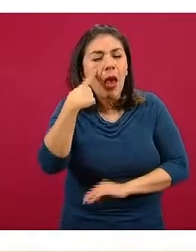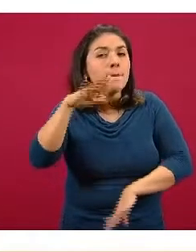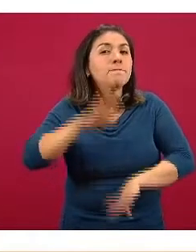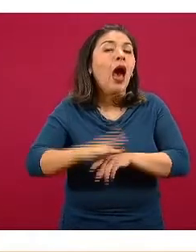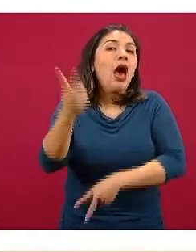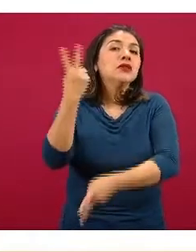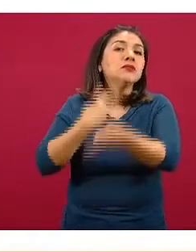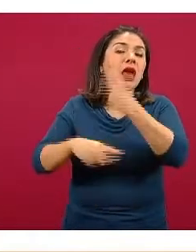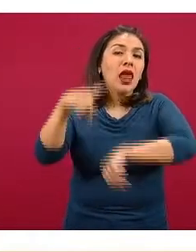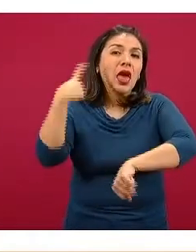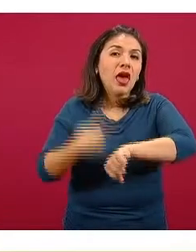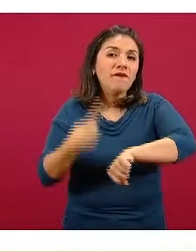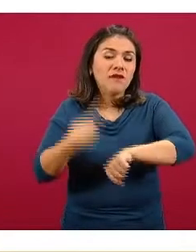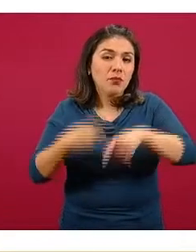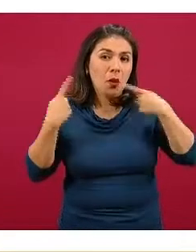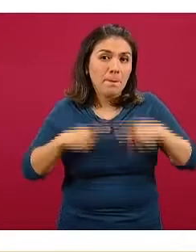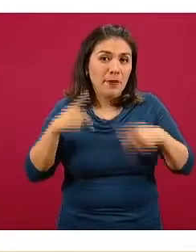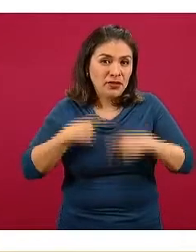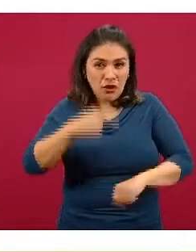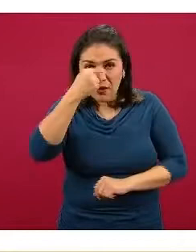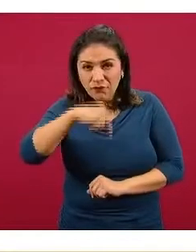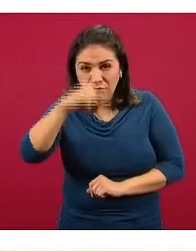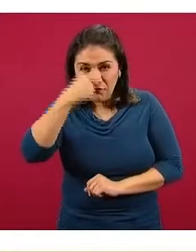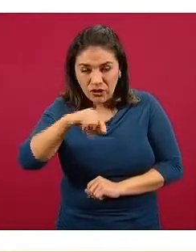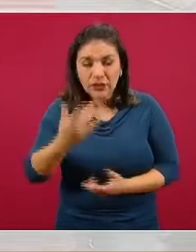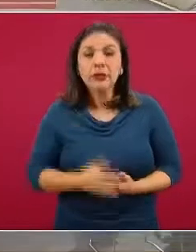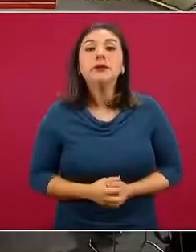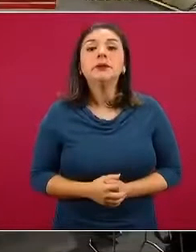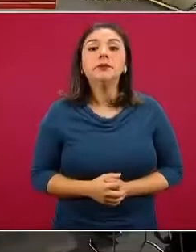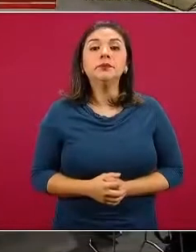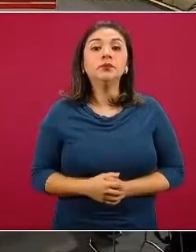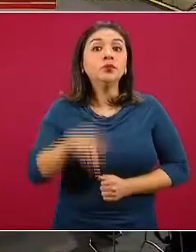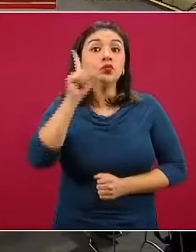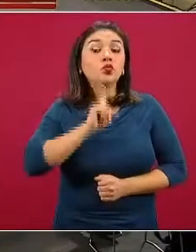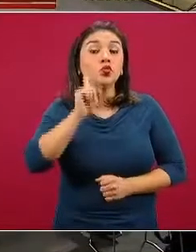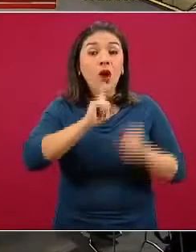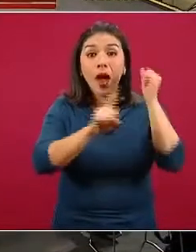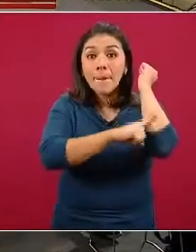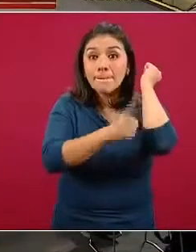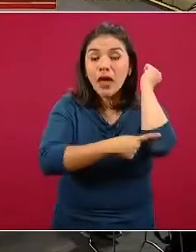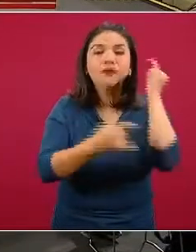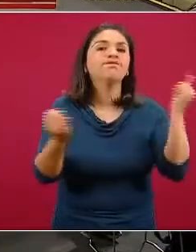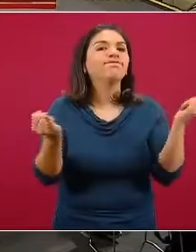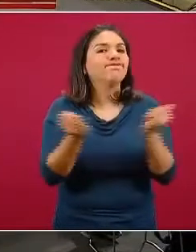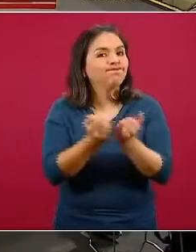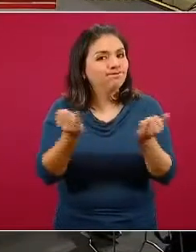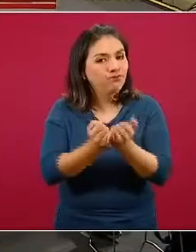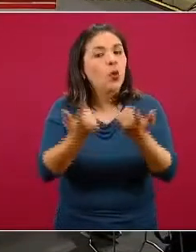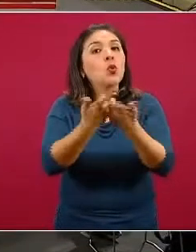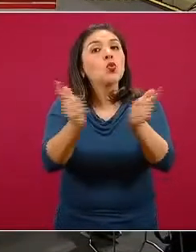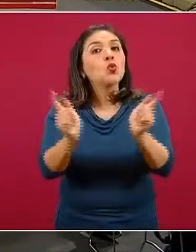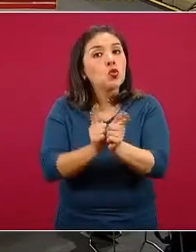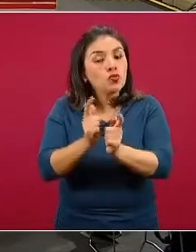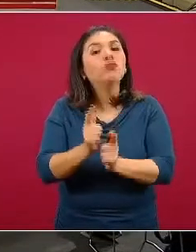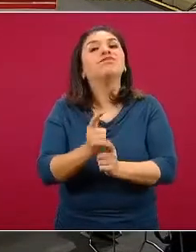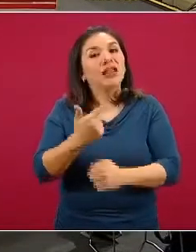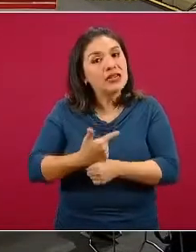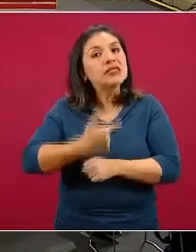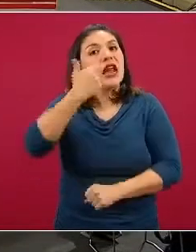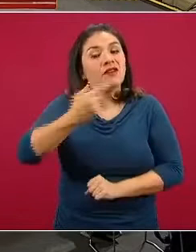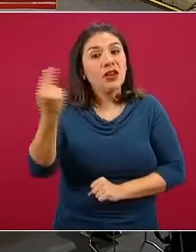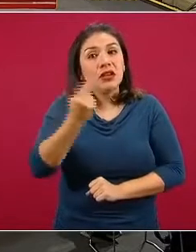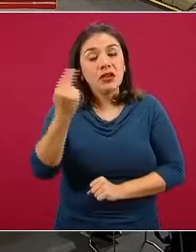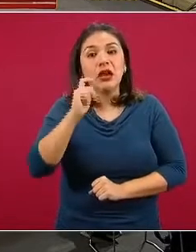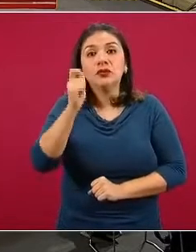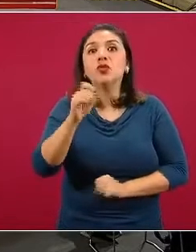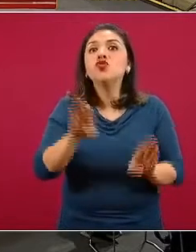los incrementos importantes en la circulación de esta enfermedad. Las mujeres embarazadas también son un grupo de riesgo muy importante, aparte que es